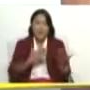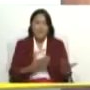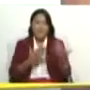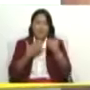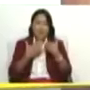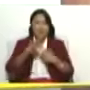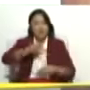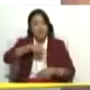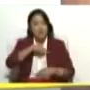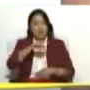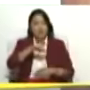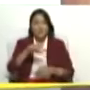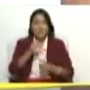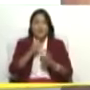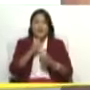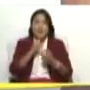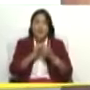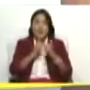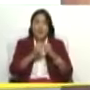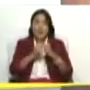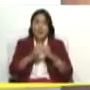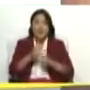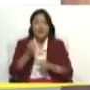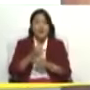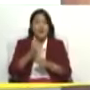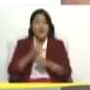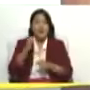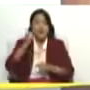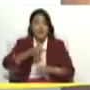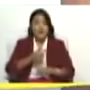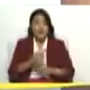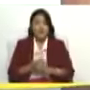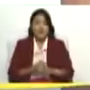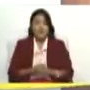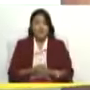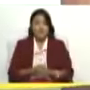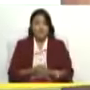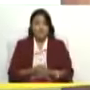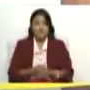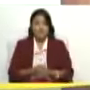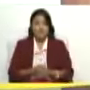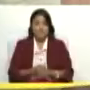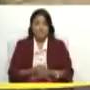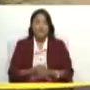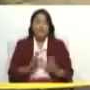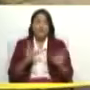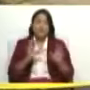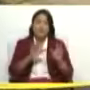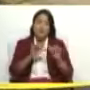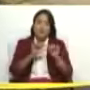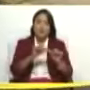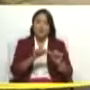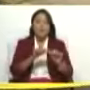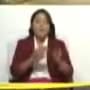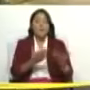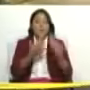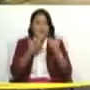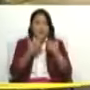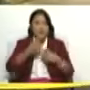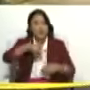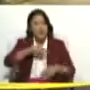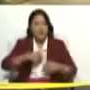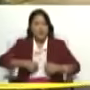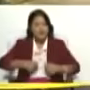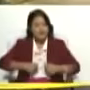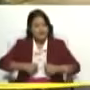trabajo que que estamos haciendo eh Y nada que siga Que siga creyendo siga apoyándonos que nosotros trabajaremos muy fuerte